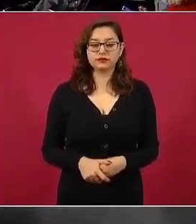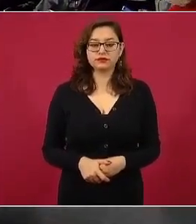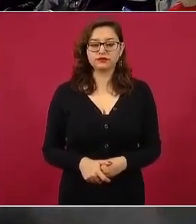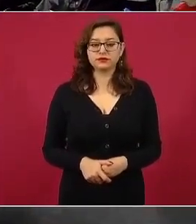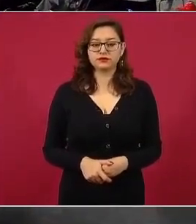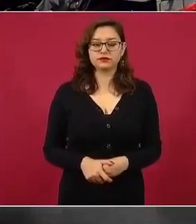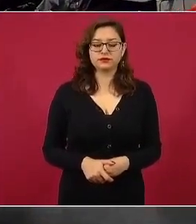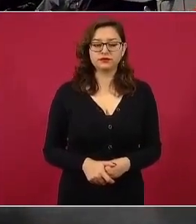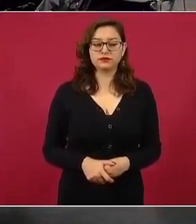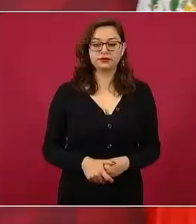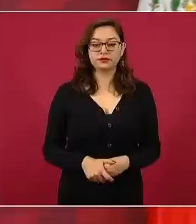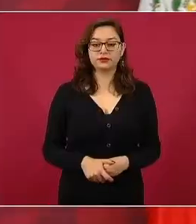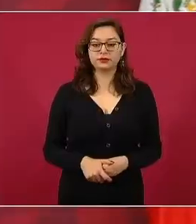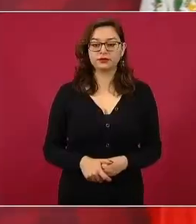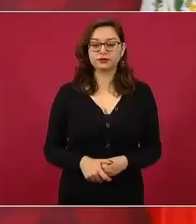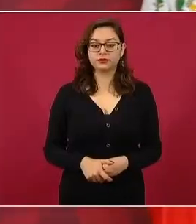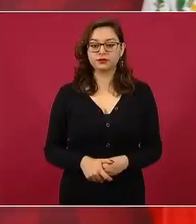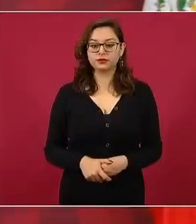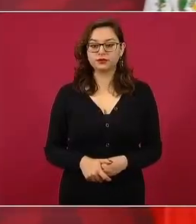Y hay cosas que